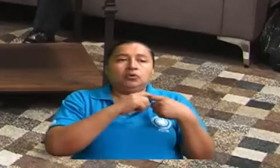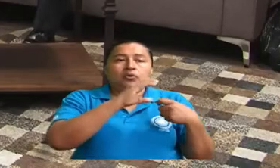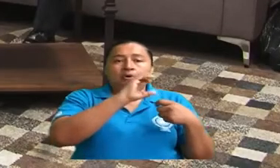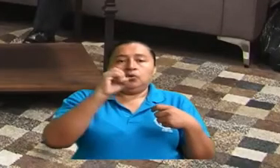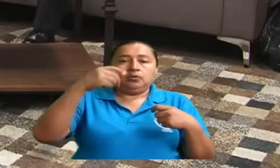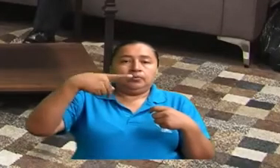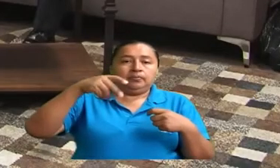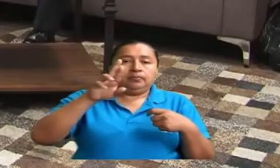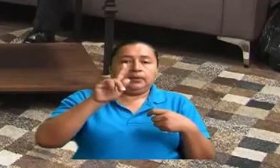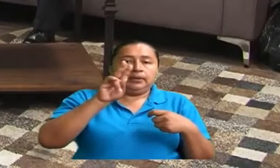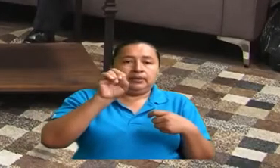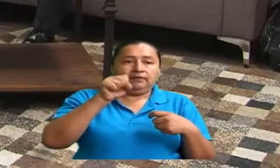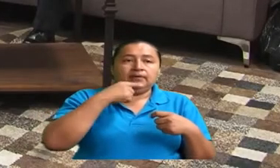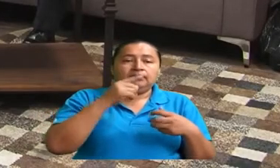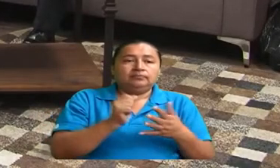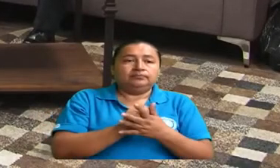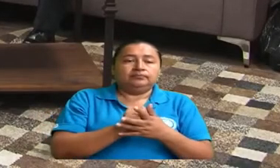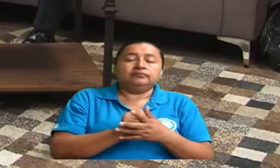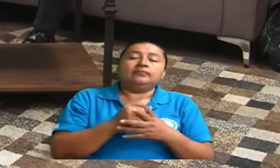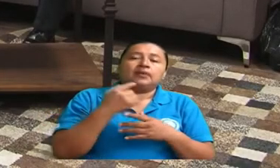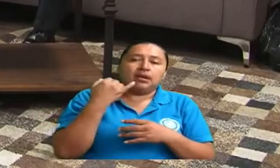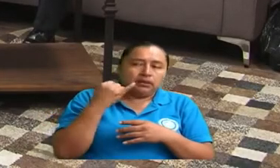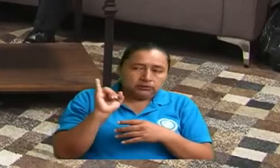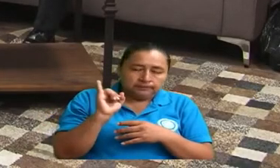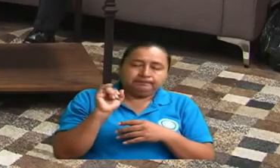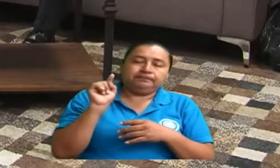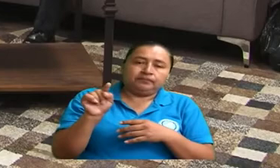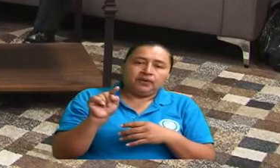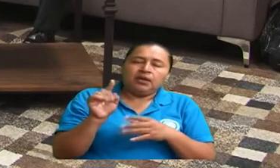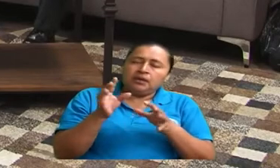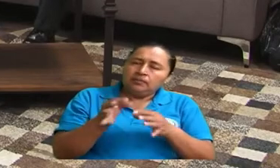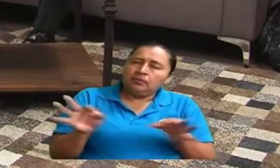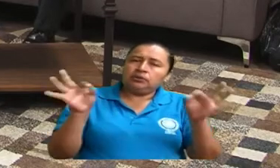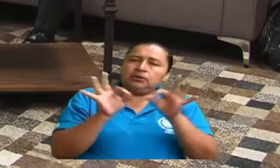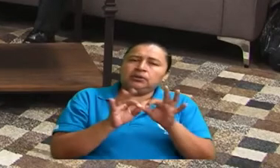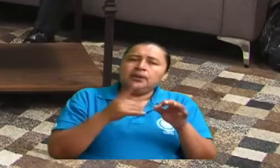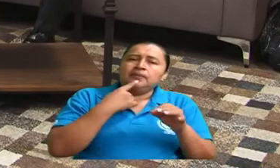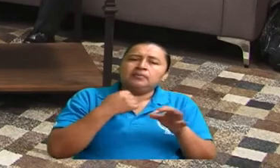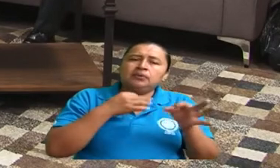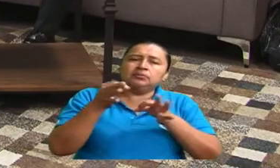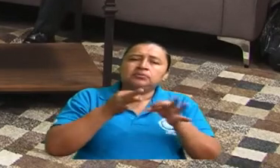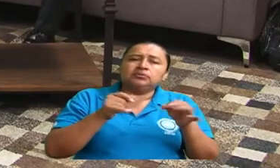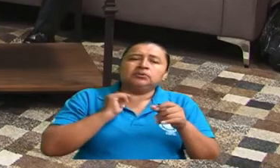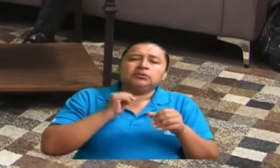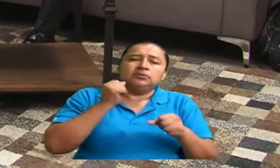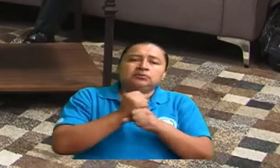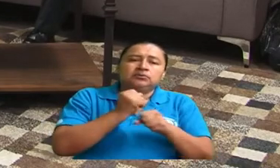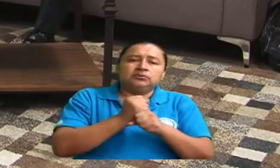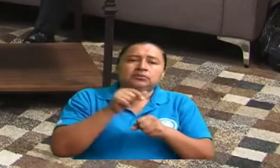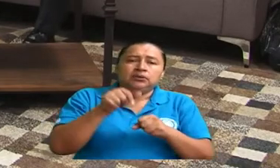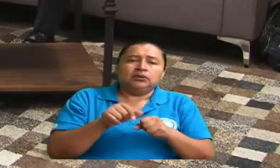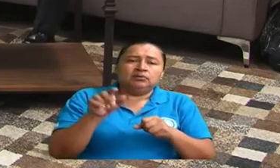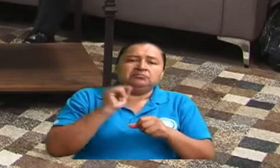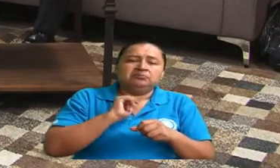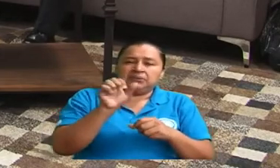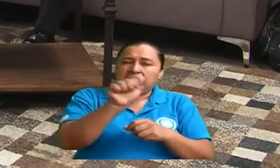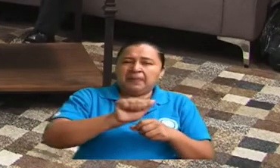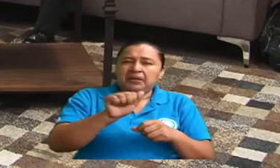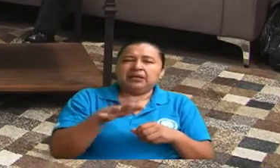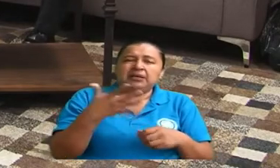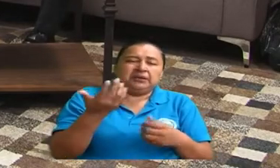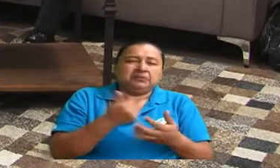Sí. Y es muy importante, por favor, si continúa detallando, nos vemos que ahí tienen esas piezas amarillas que entonces,